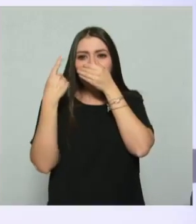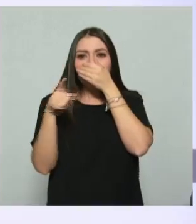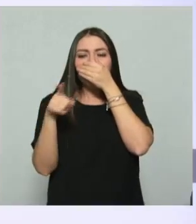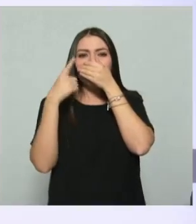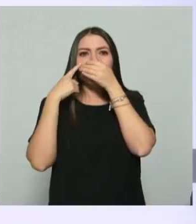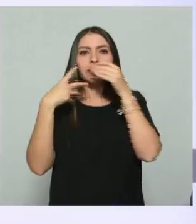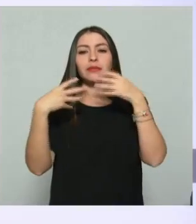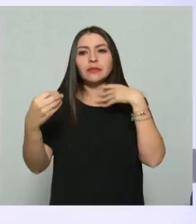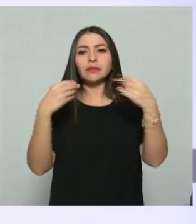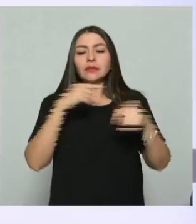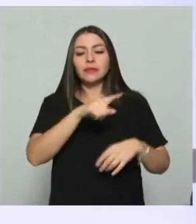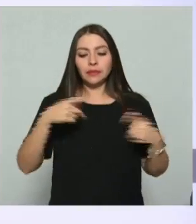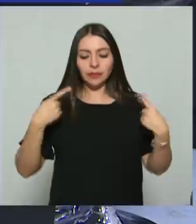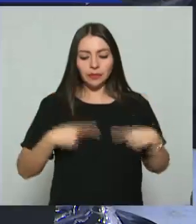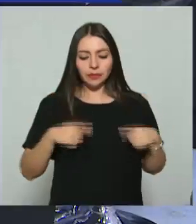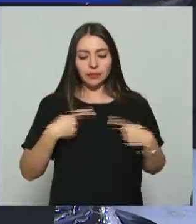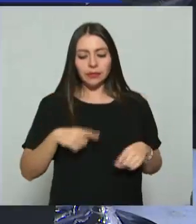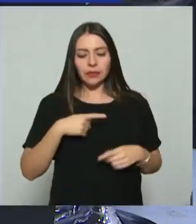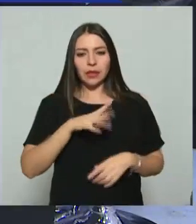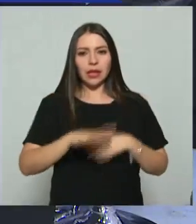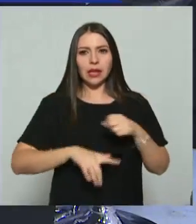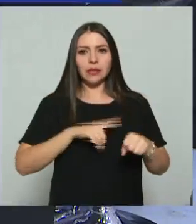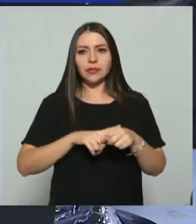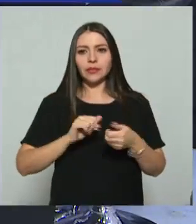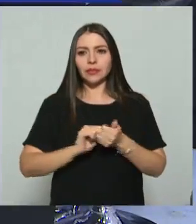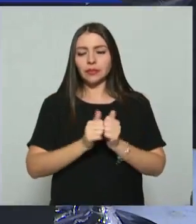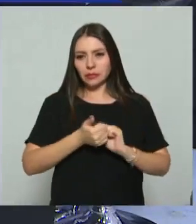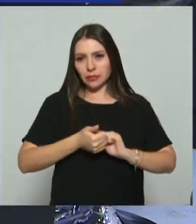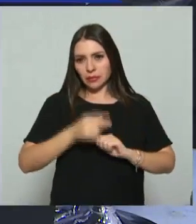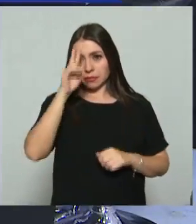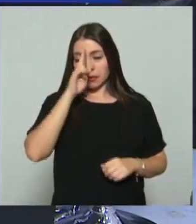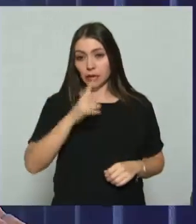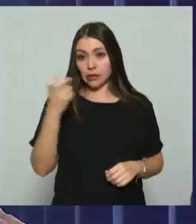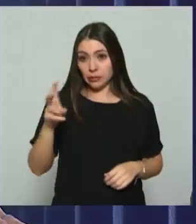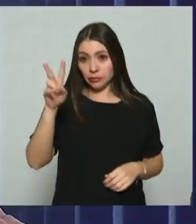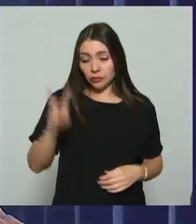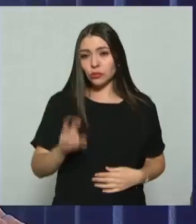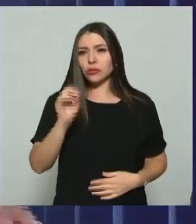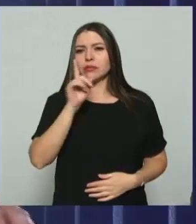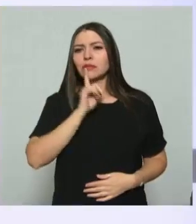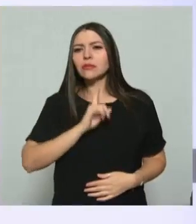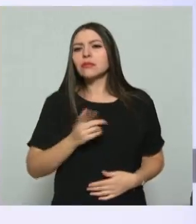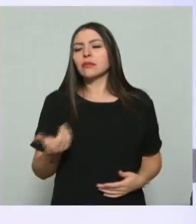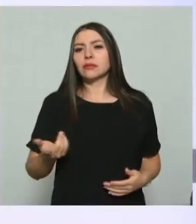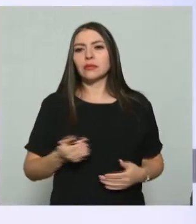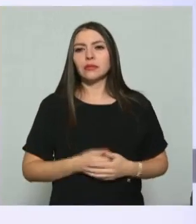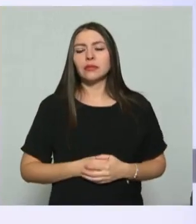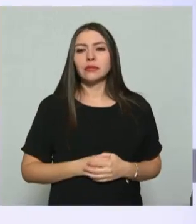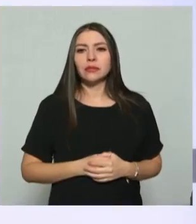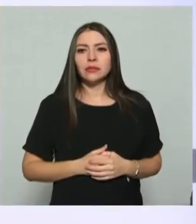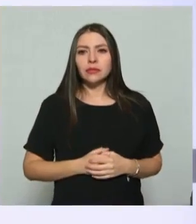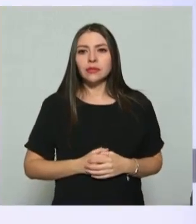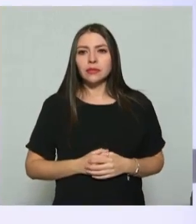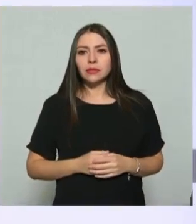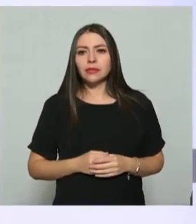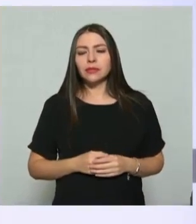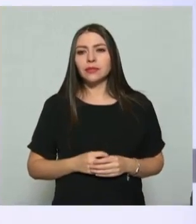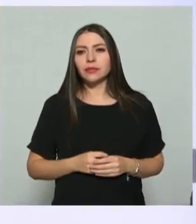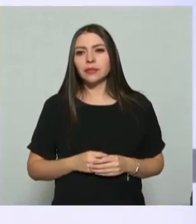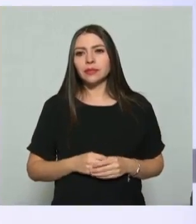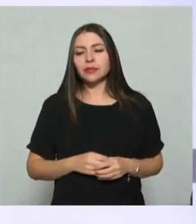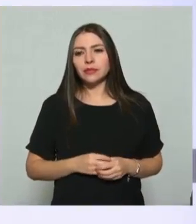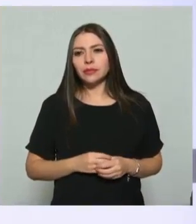que hemos hecho de los seres sintientes, de los animales, nos ha afectado. ¿Es cierto eso o es un mito también? Pues mira, yo lo que te